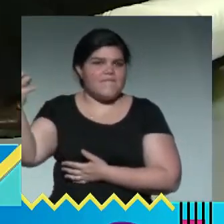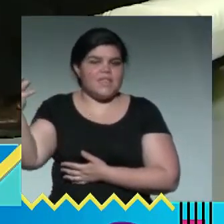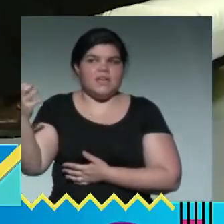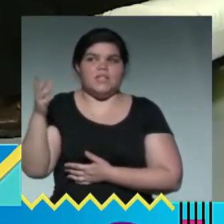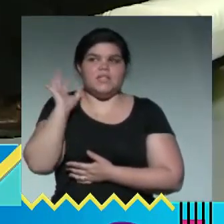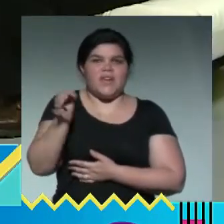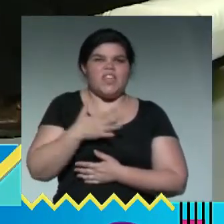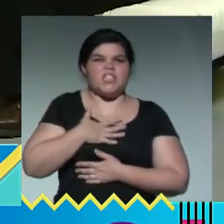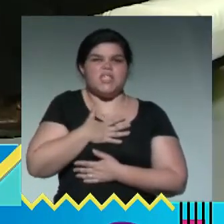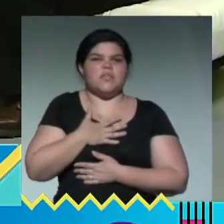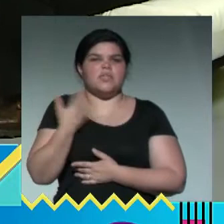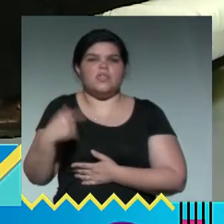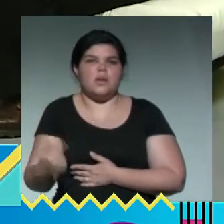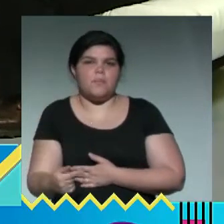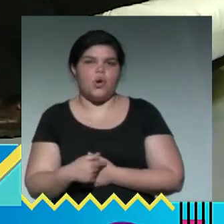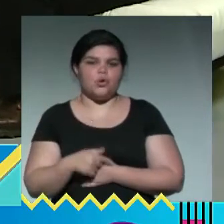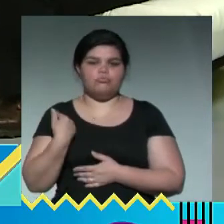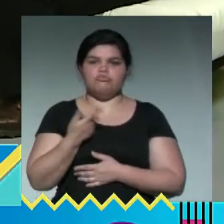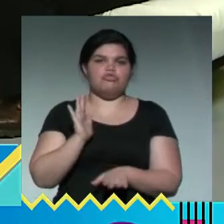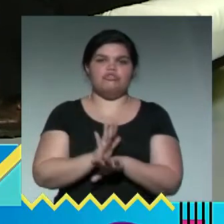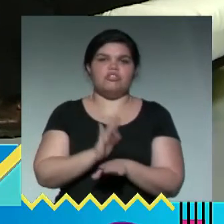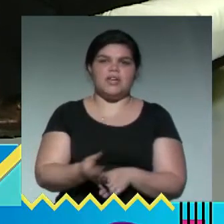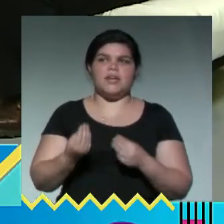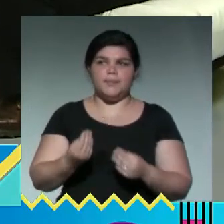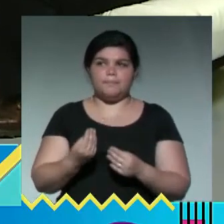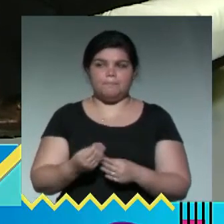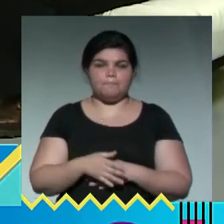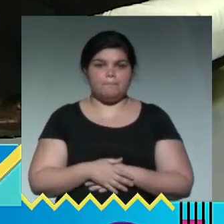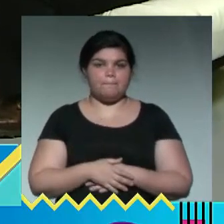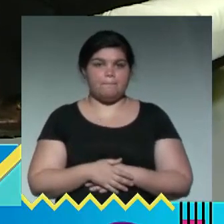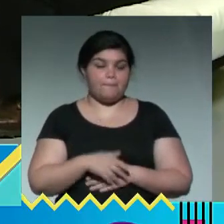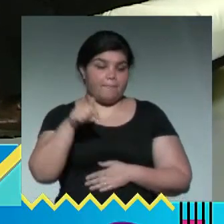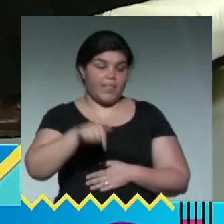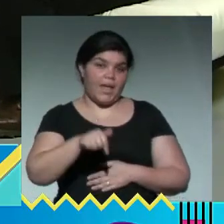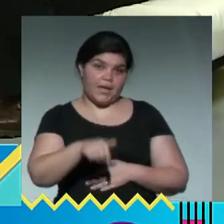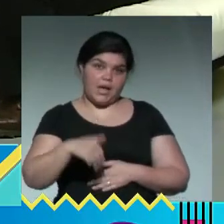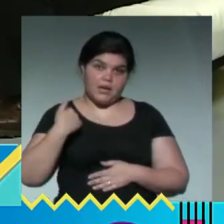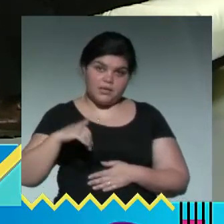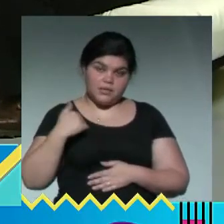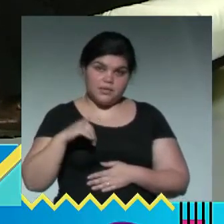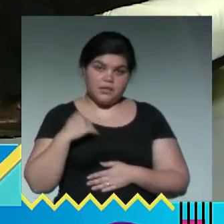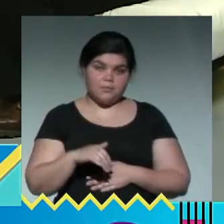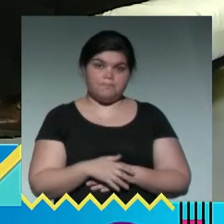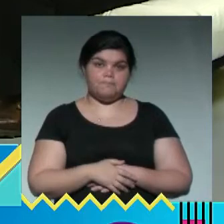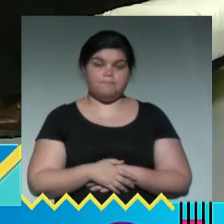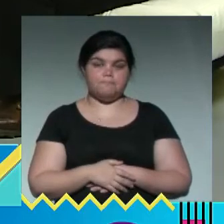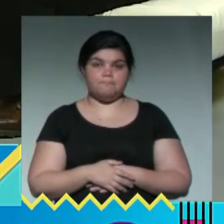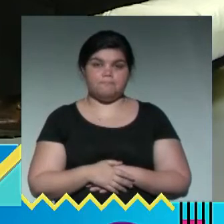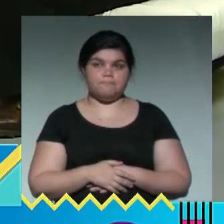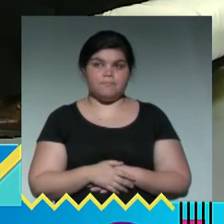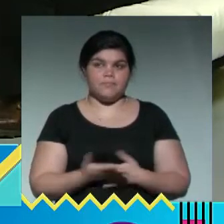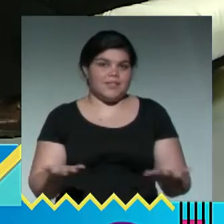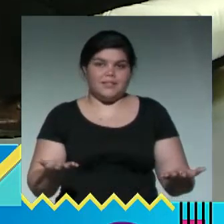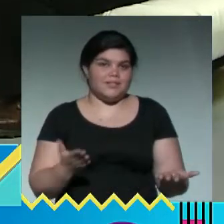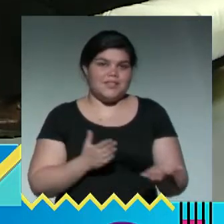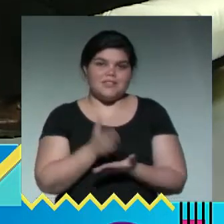qué somos, ¿no? Durante tanto tiempo. En la Argentina somos, la mayoría somos